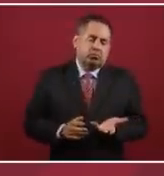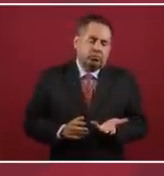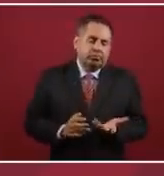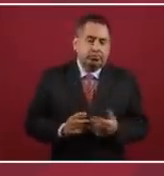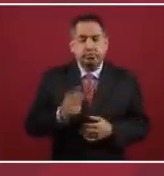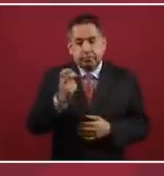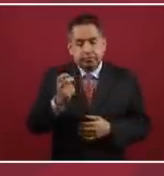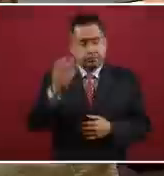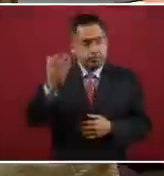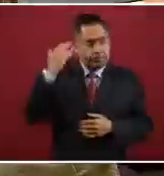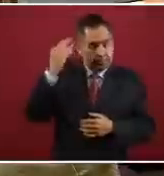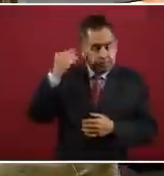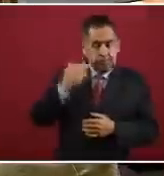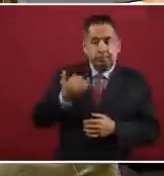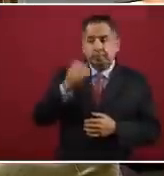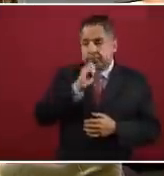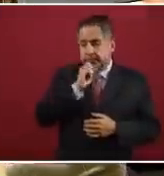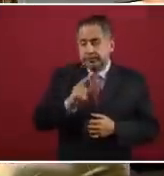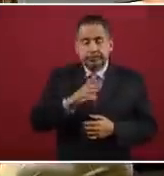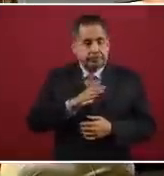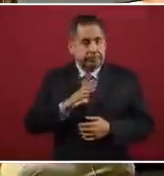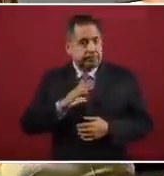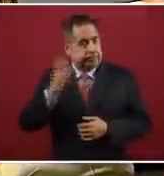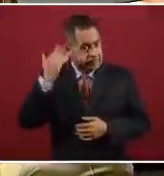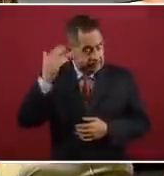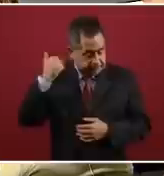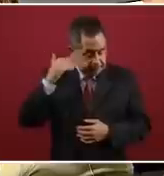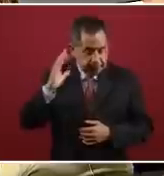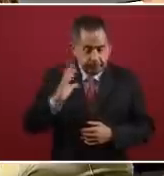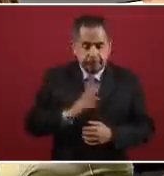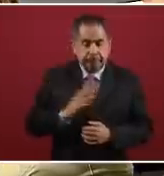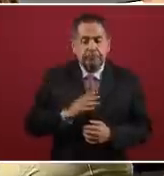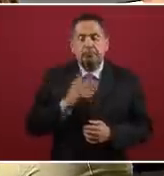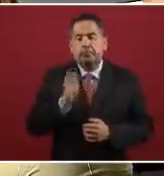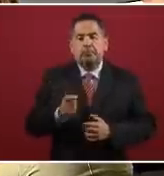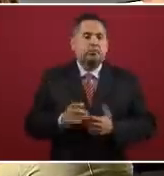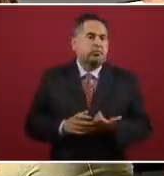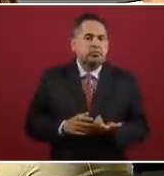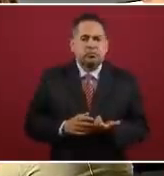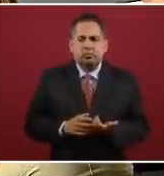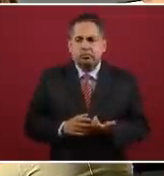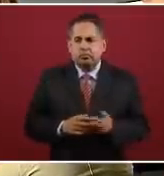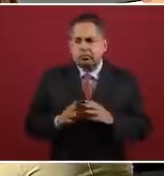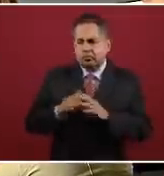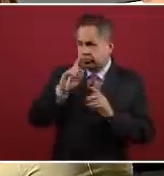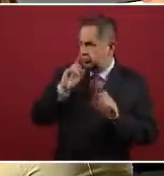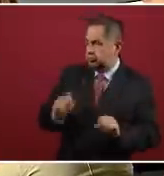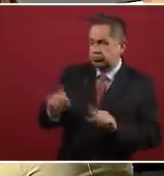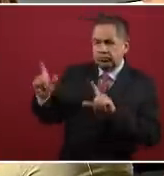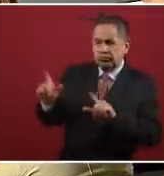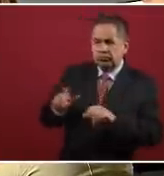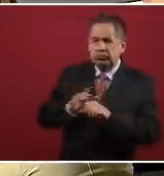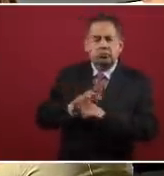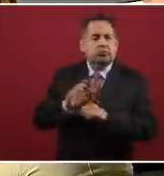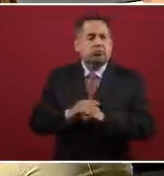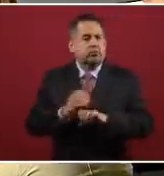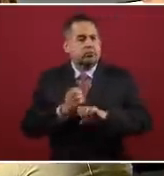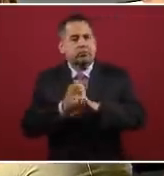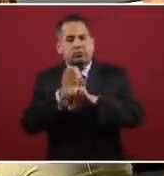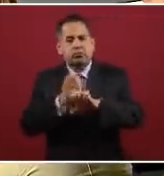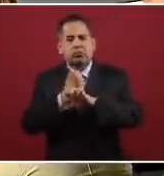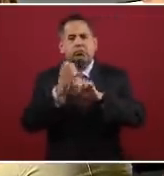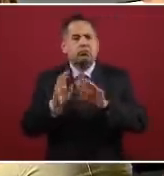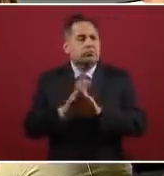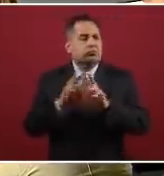lado, había también una… aquí están los estados y el tiempo en que se